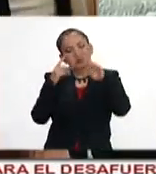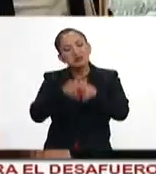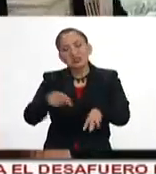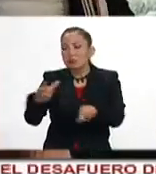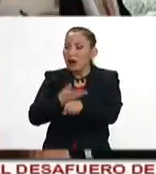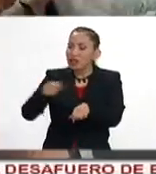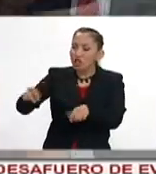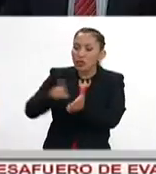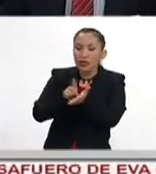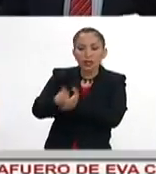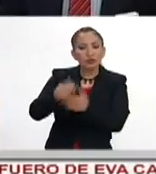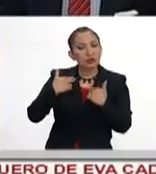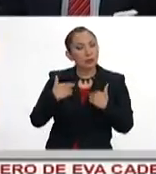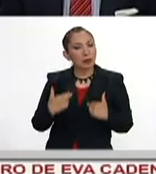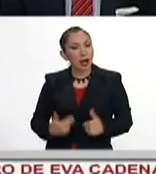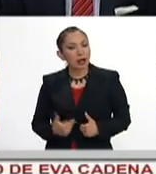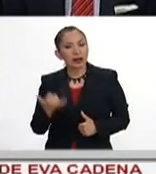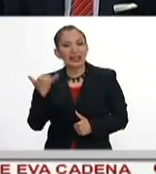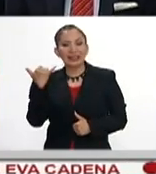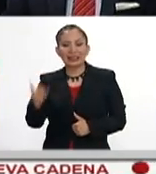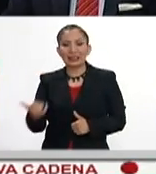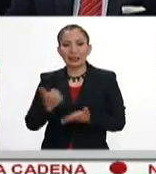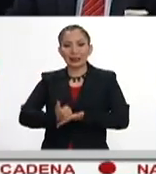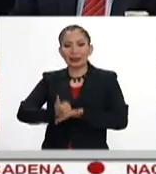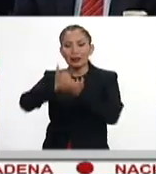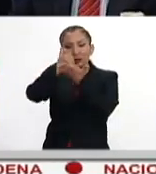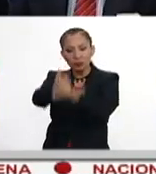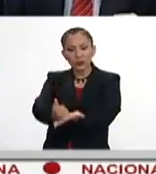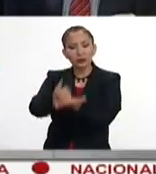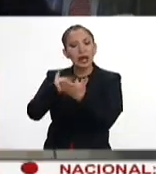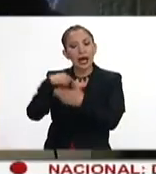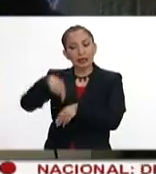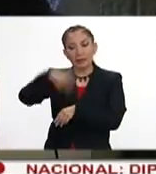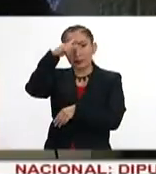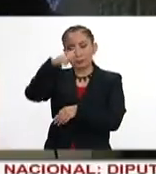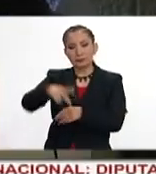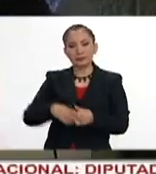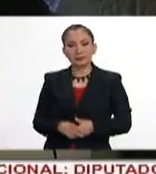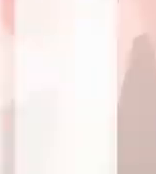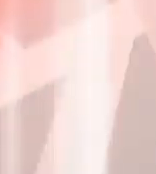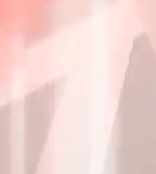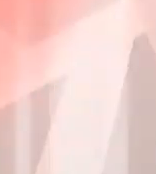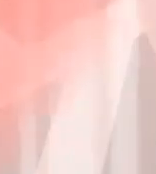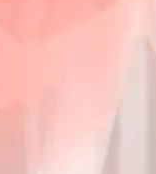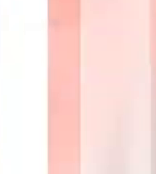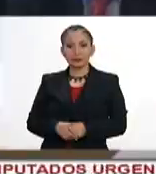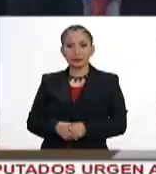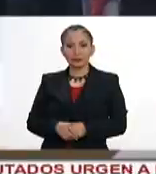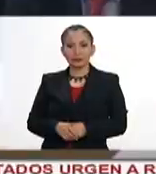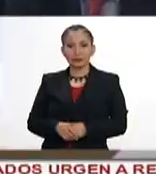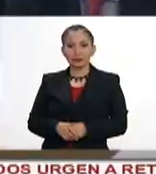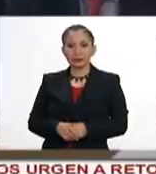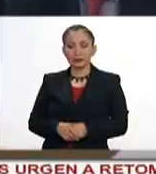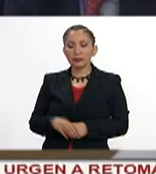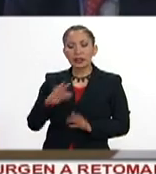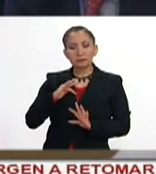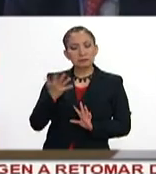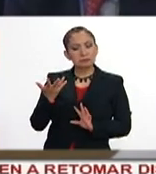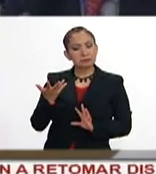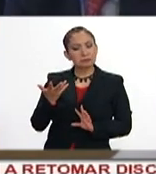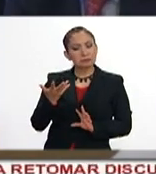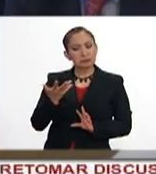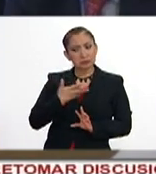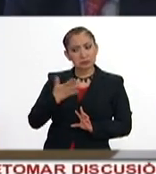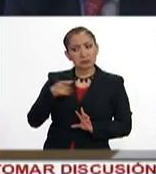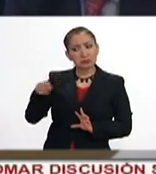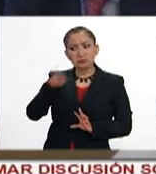situación de los derechos humanos y la ayuda humanitaria en nuestro país. Y que ha tenido